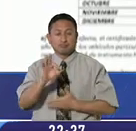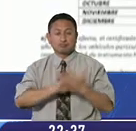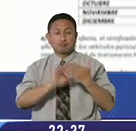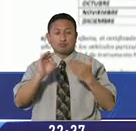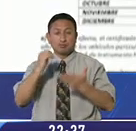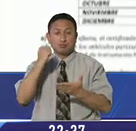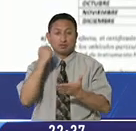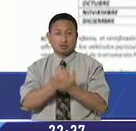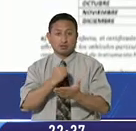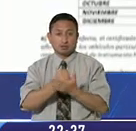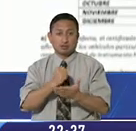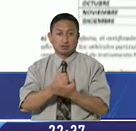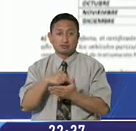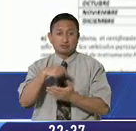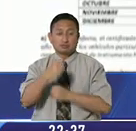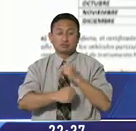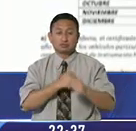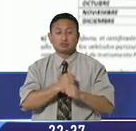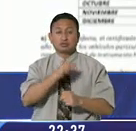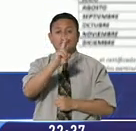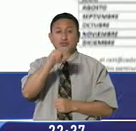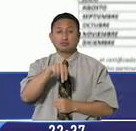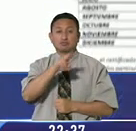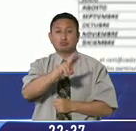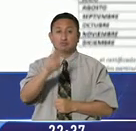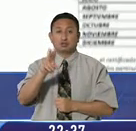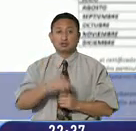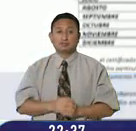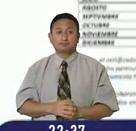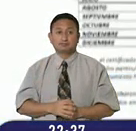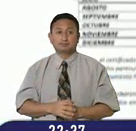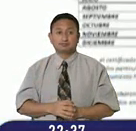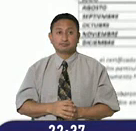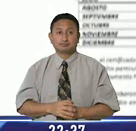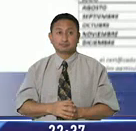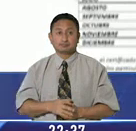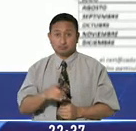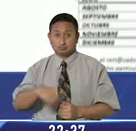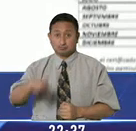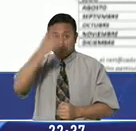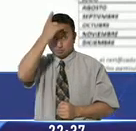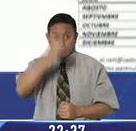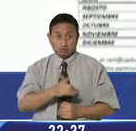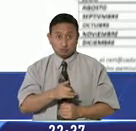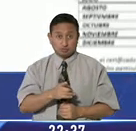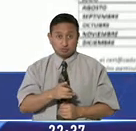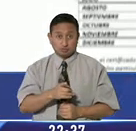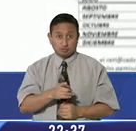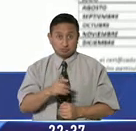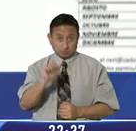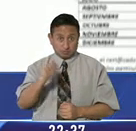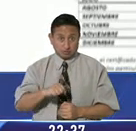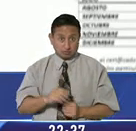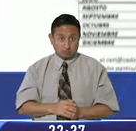la matriculación vehicular del año 2022. Si es que esa es la decisión, me parece que